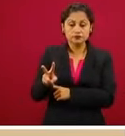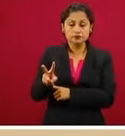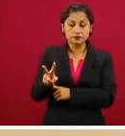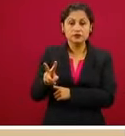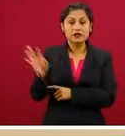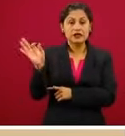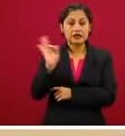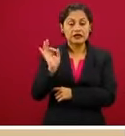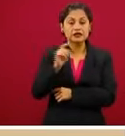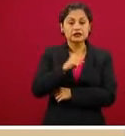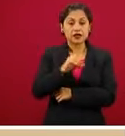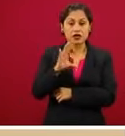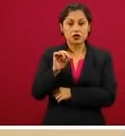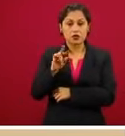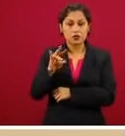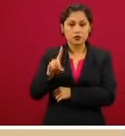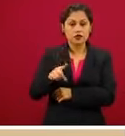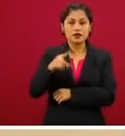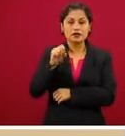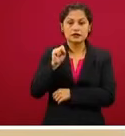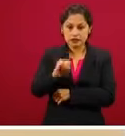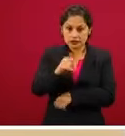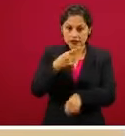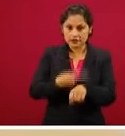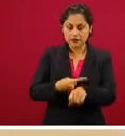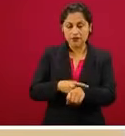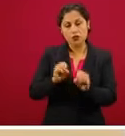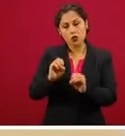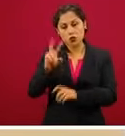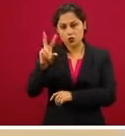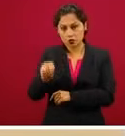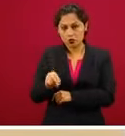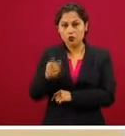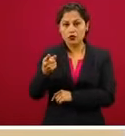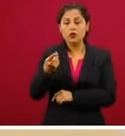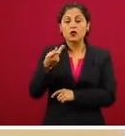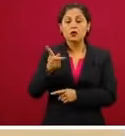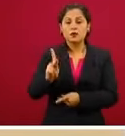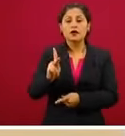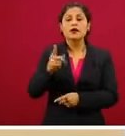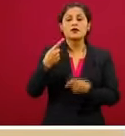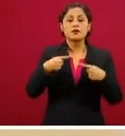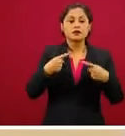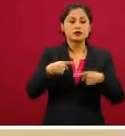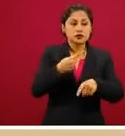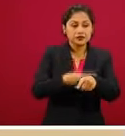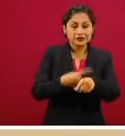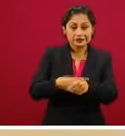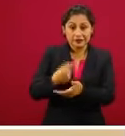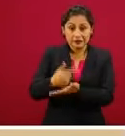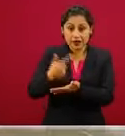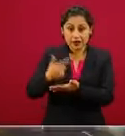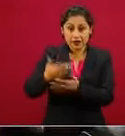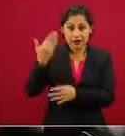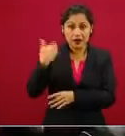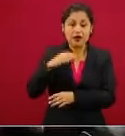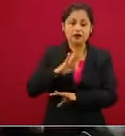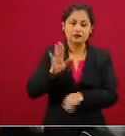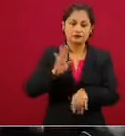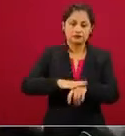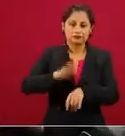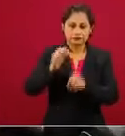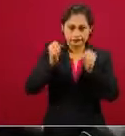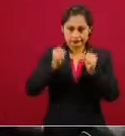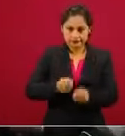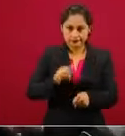positivo a COVID, y obviamente los casos menos graves tienen menor frecuencia. Veamos las últimas 2 gráficas porque